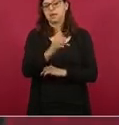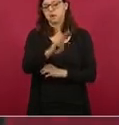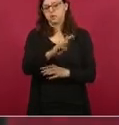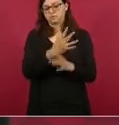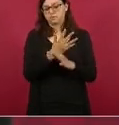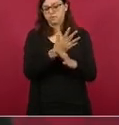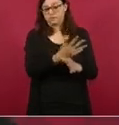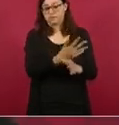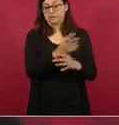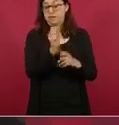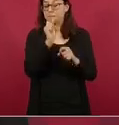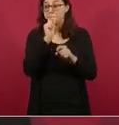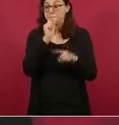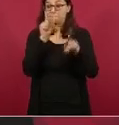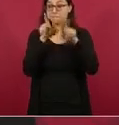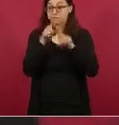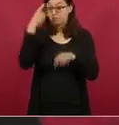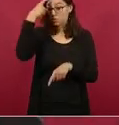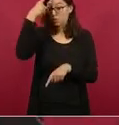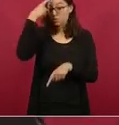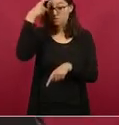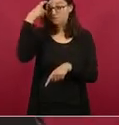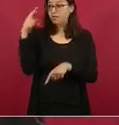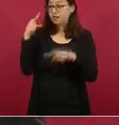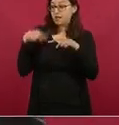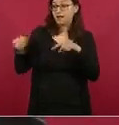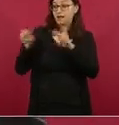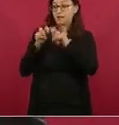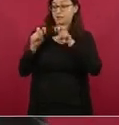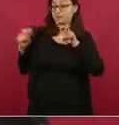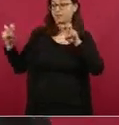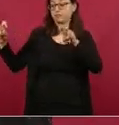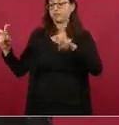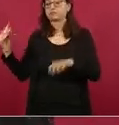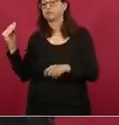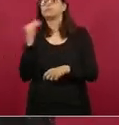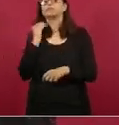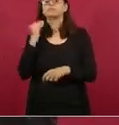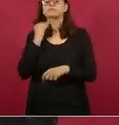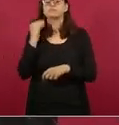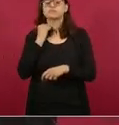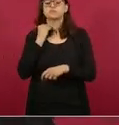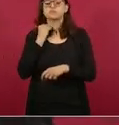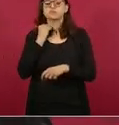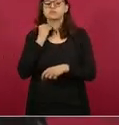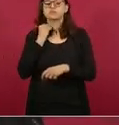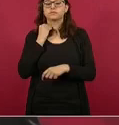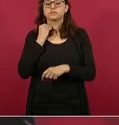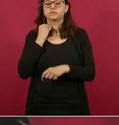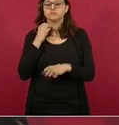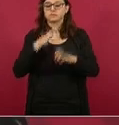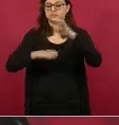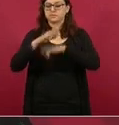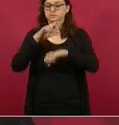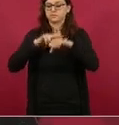algunos de estos ministros y estos abogados de corte